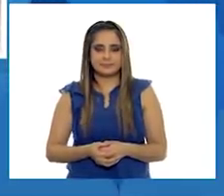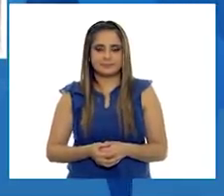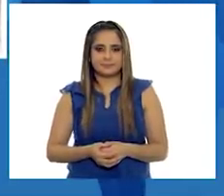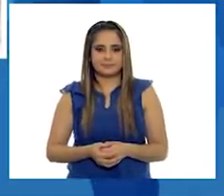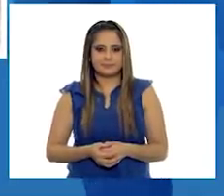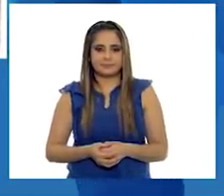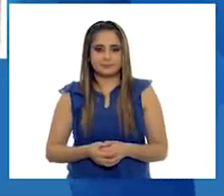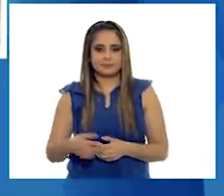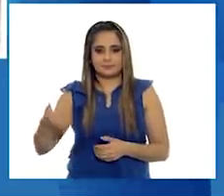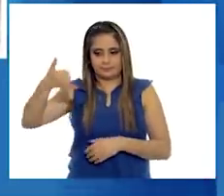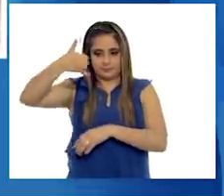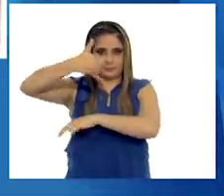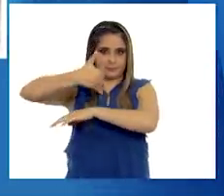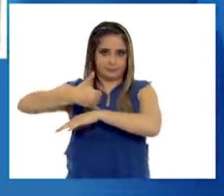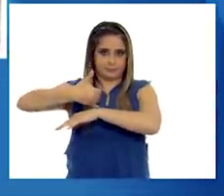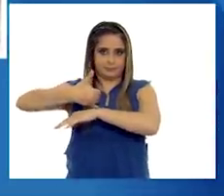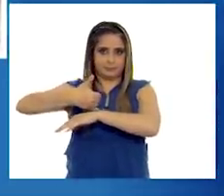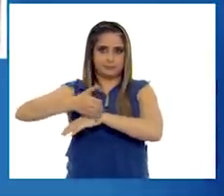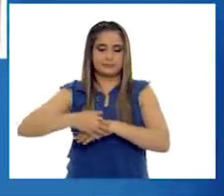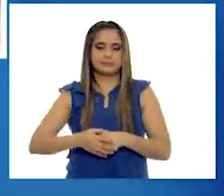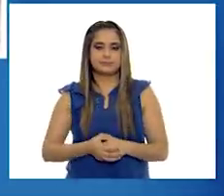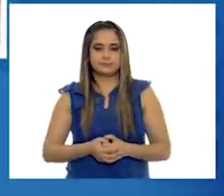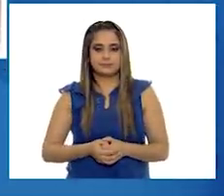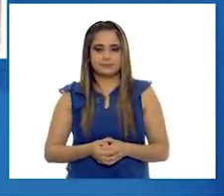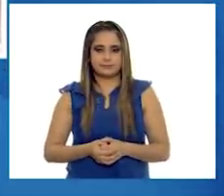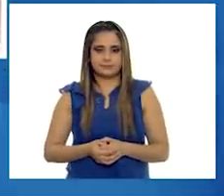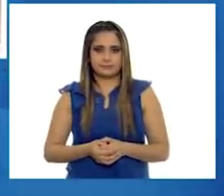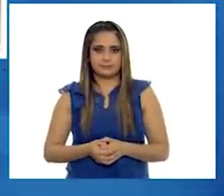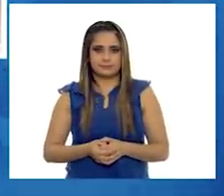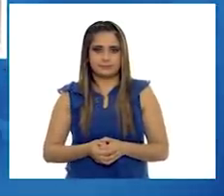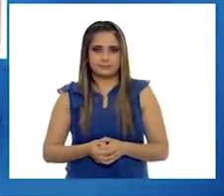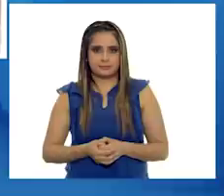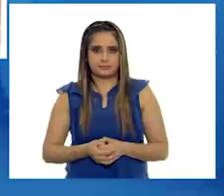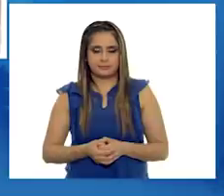y ponemos la plancha de forma vertical.